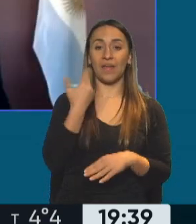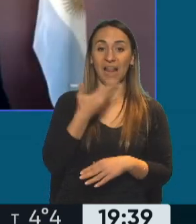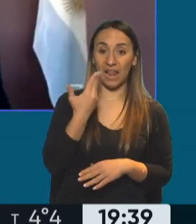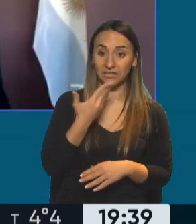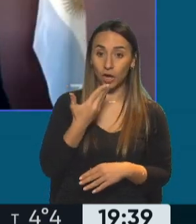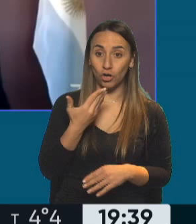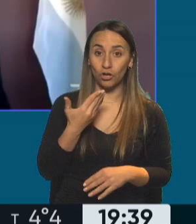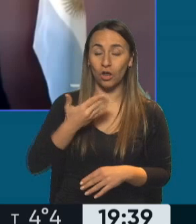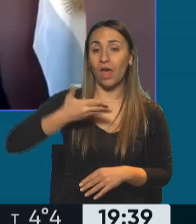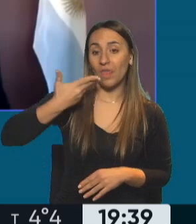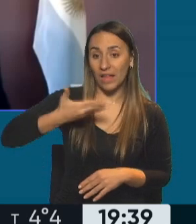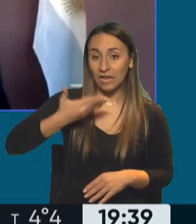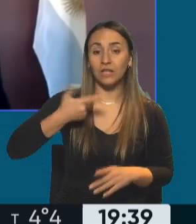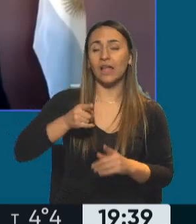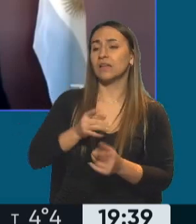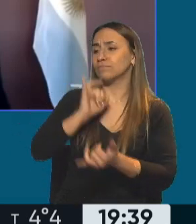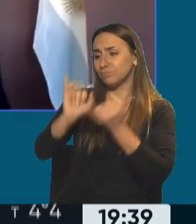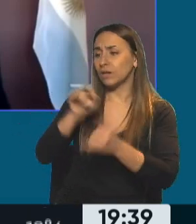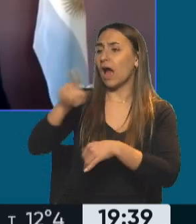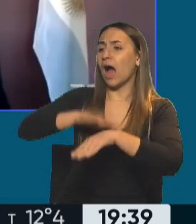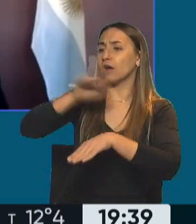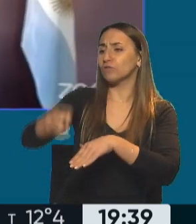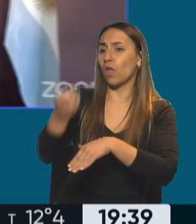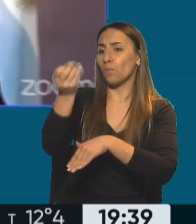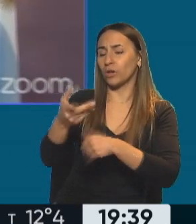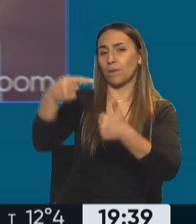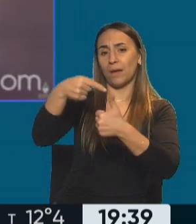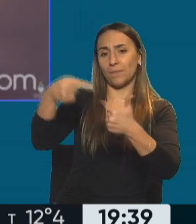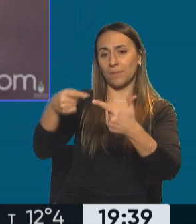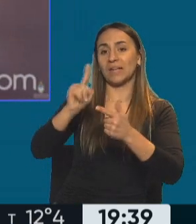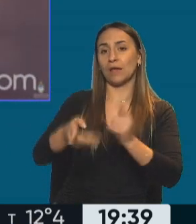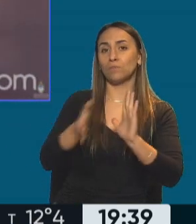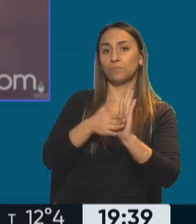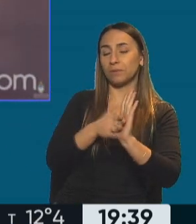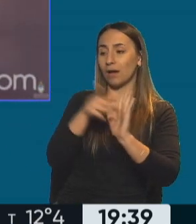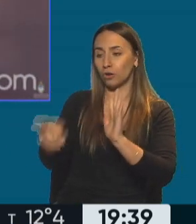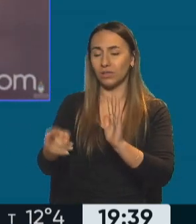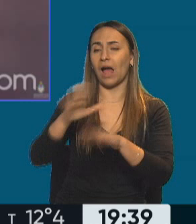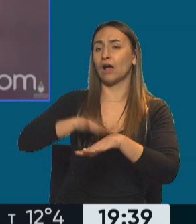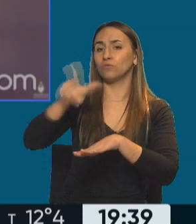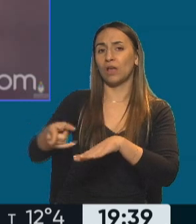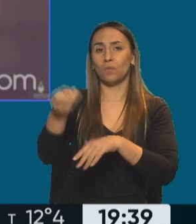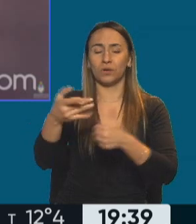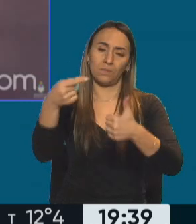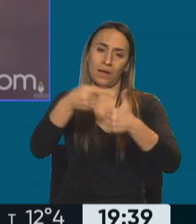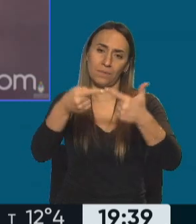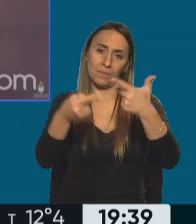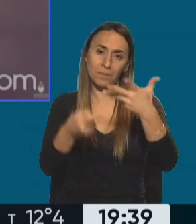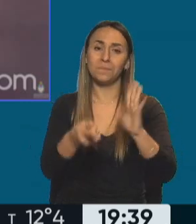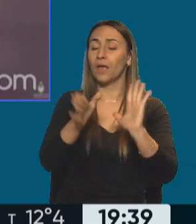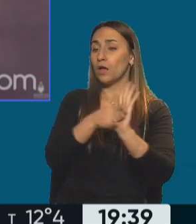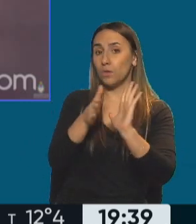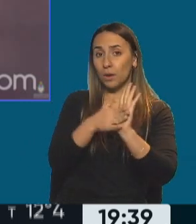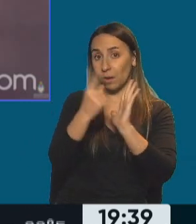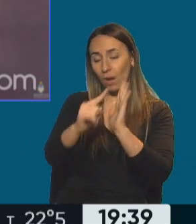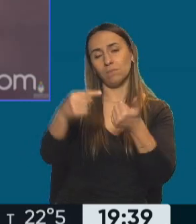le informan los hechos por los cuales está imputado y las pruebas que hay en su contra. Usted está acusado de haber hecho tal cosa y las pruebas para justificarlo son